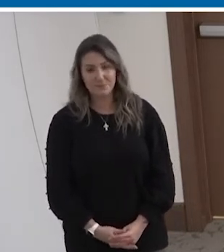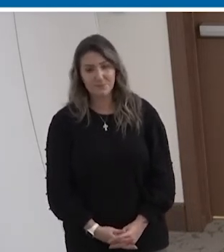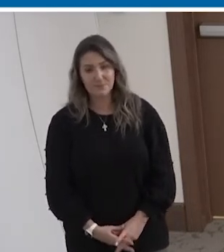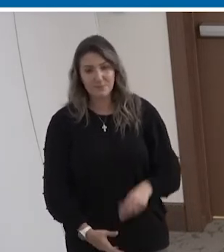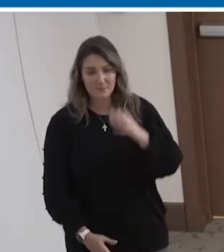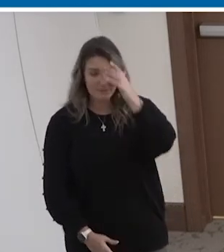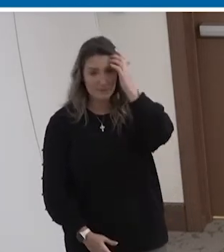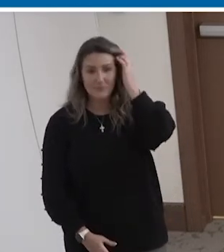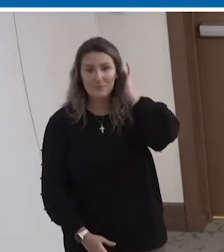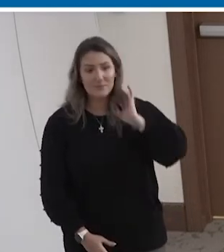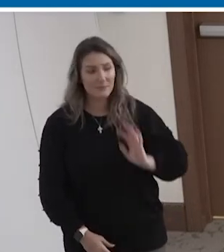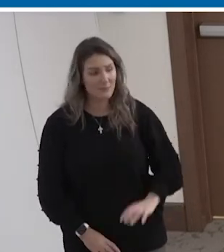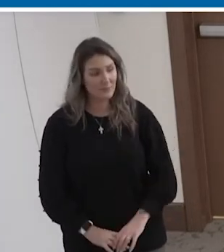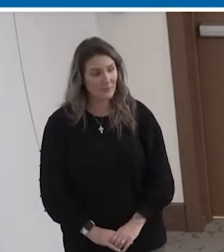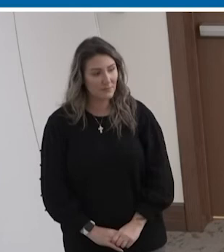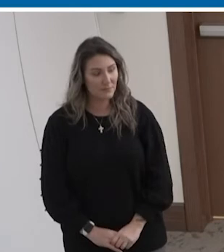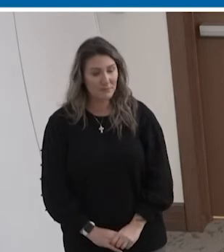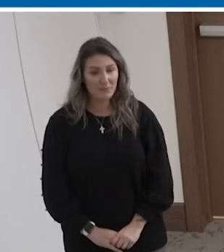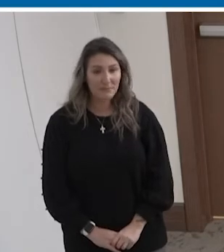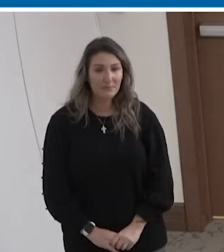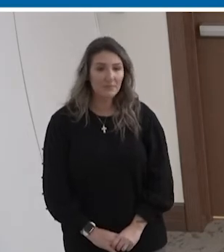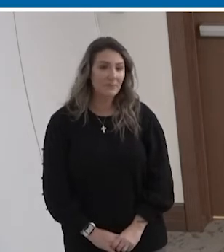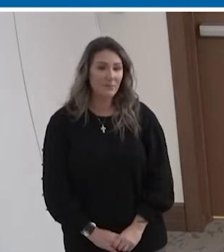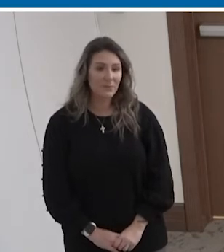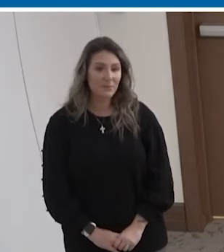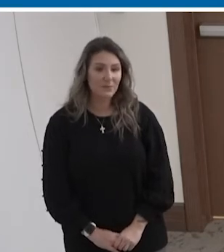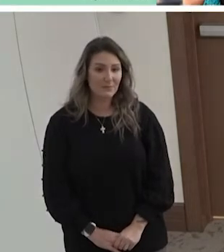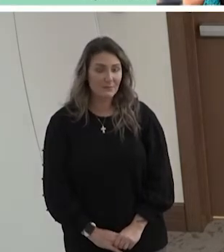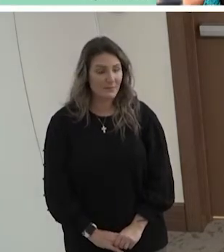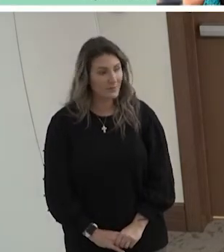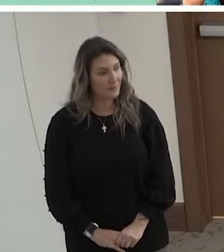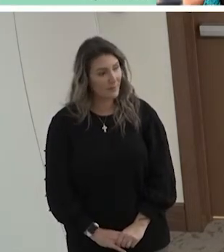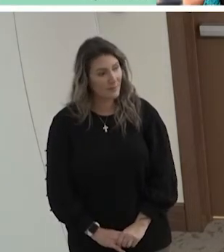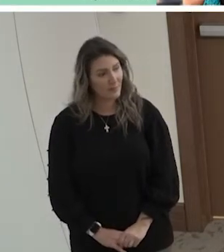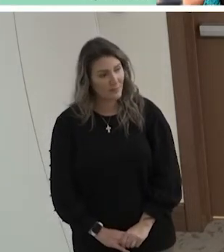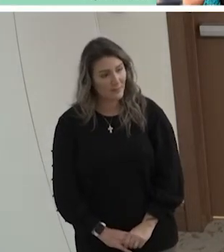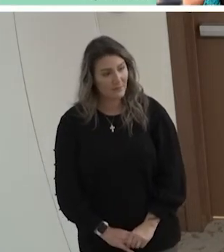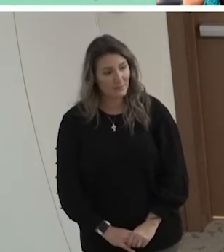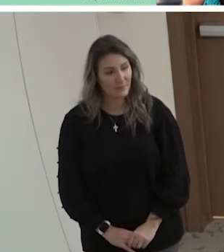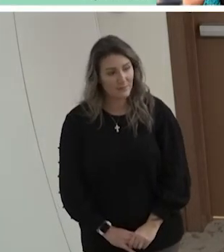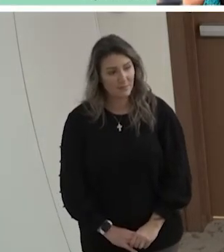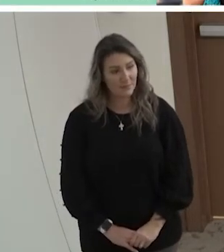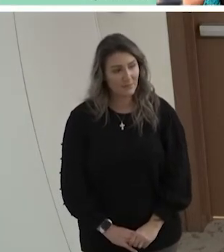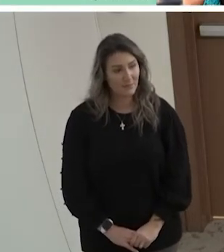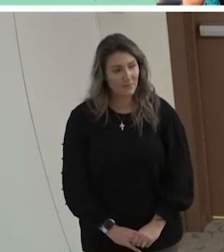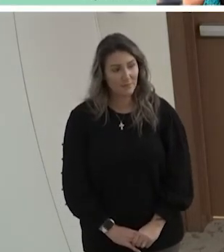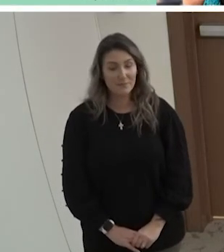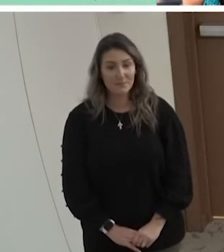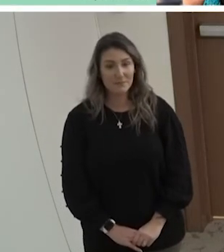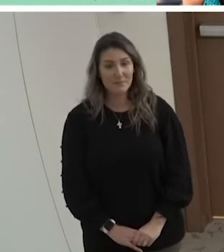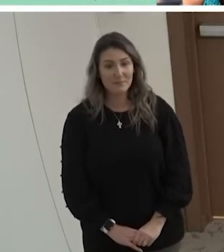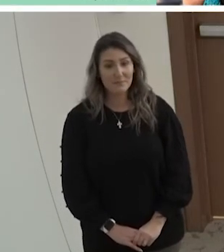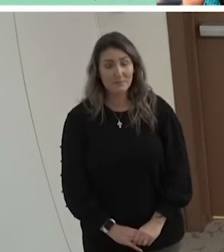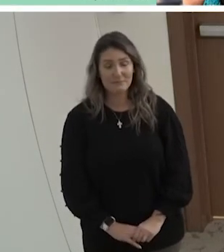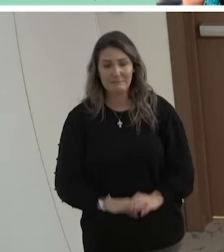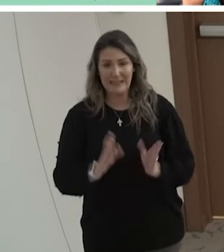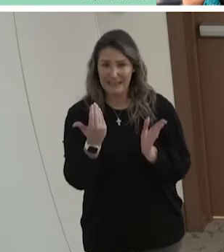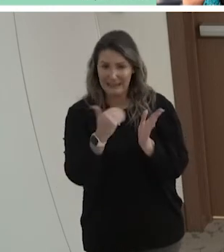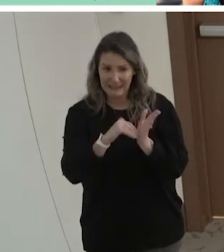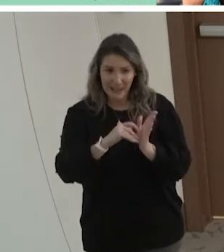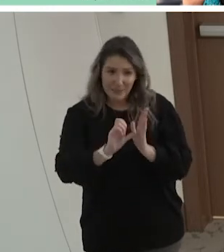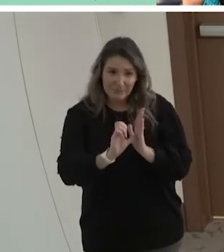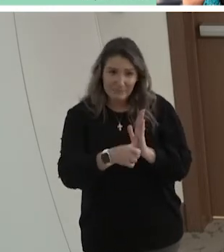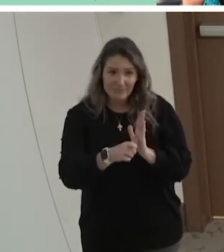han recibido ya la vacuna. And so, again,